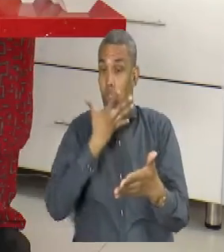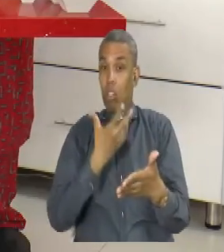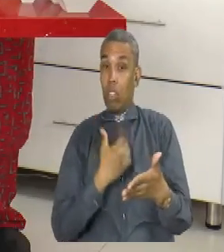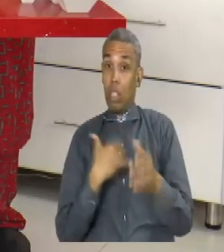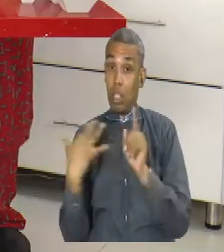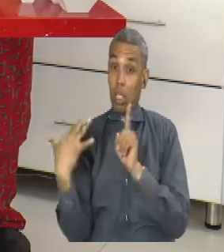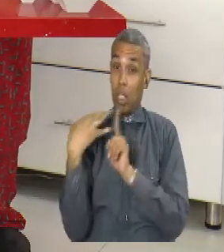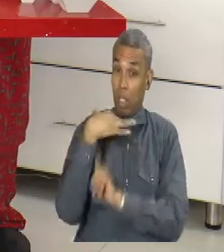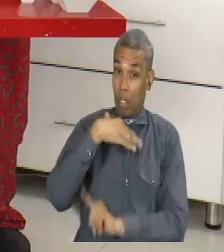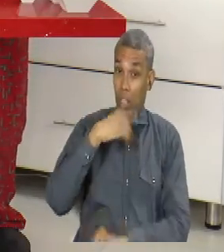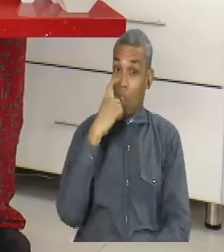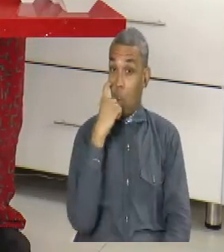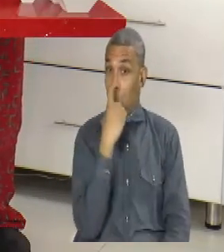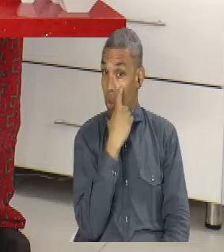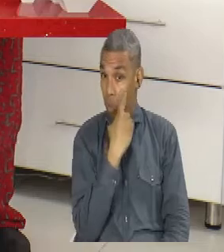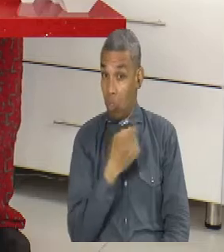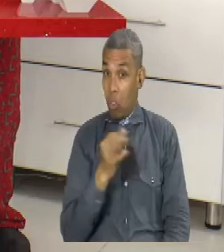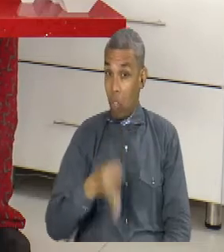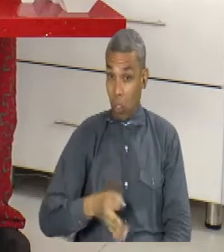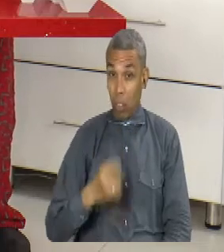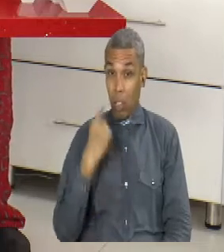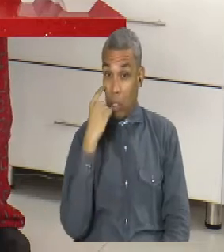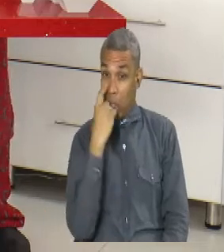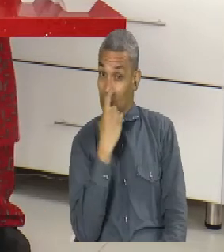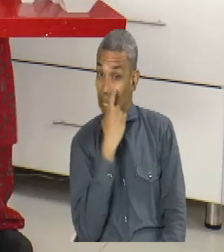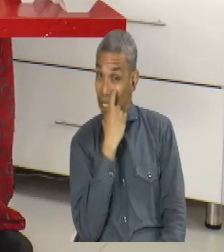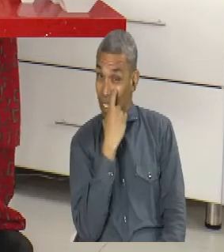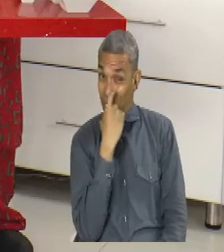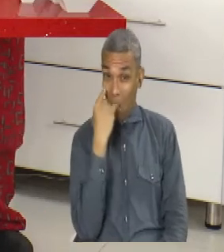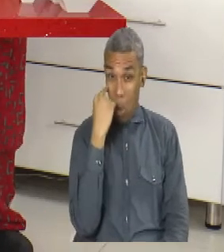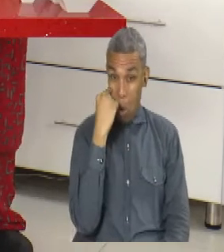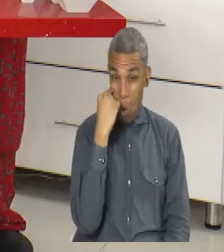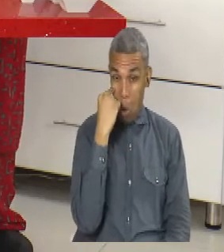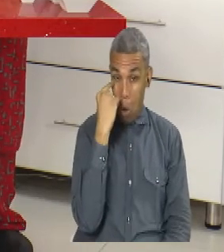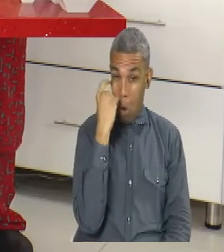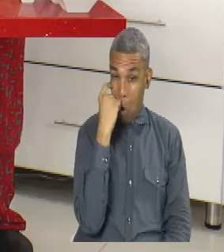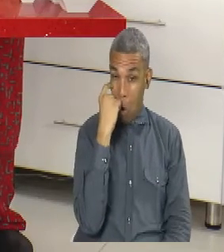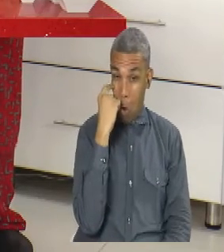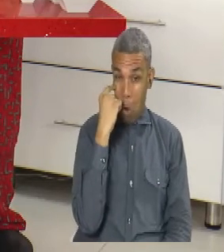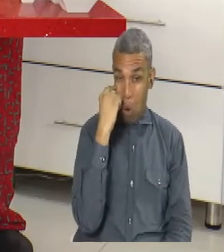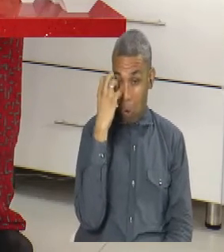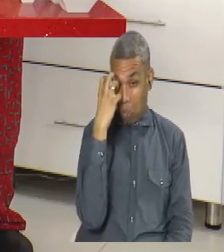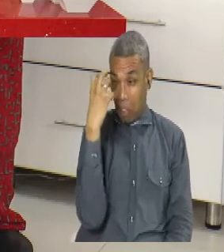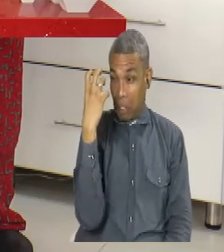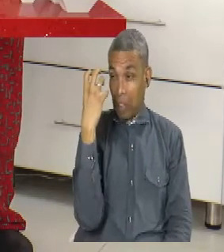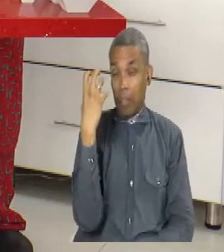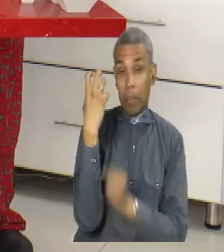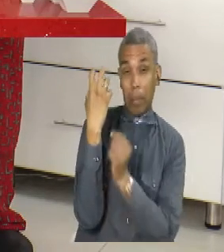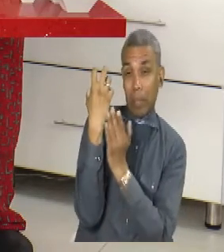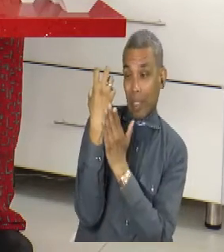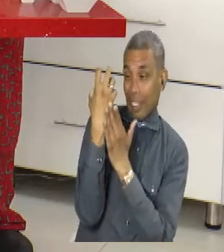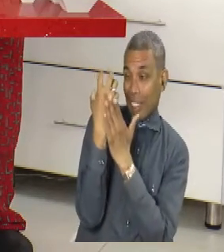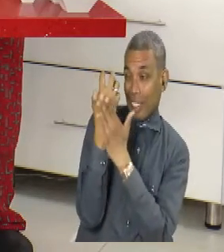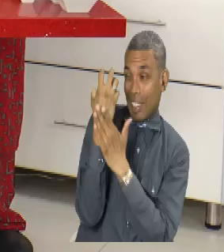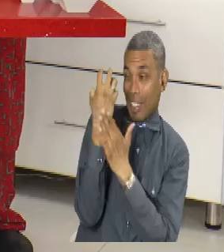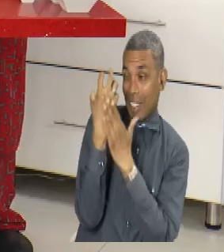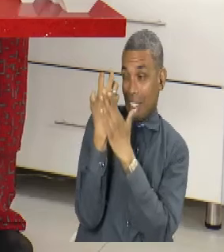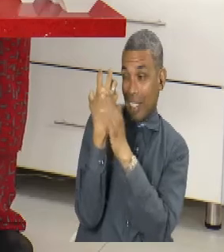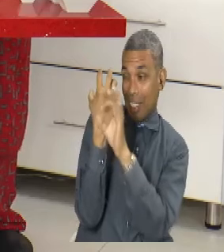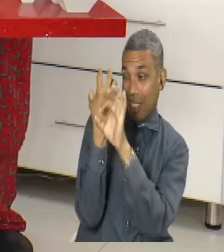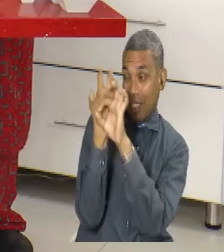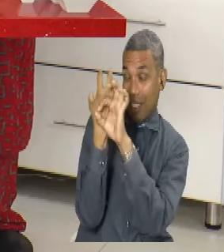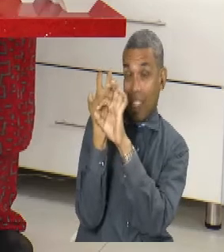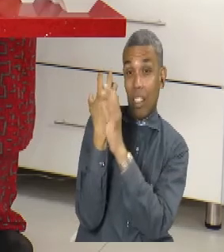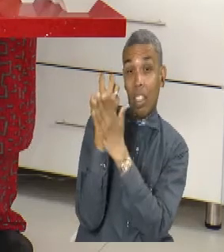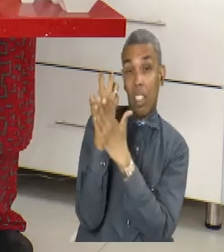los ojos, afecta bastante la retina. Nosotros y eso hace que la tendencia cada vez sea mayor al uso de las gafas. Por eso